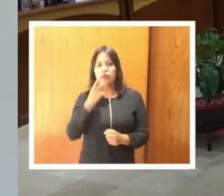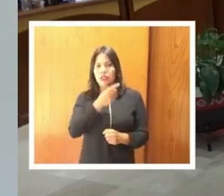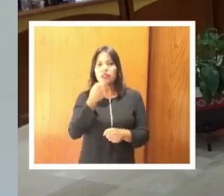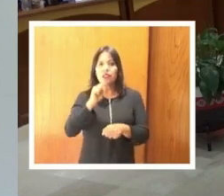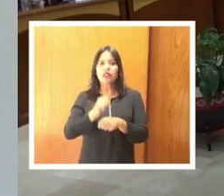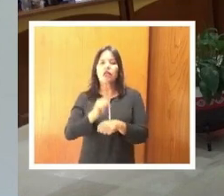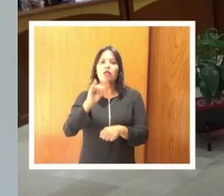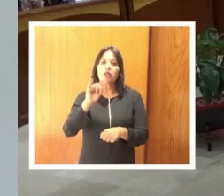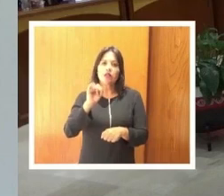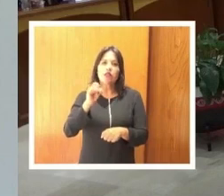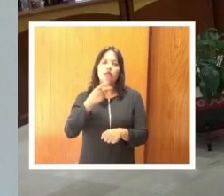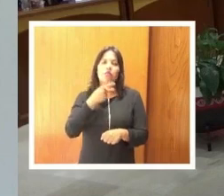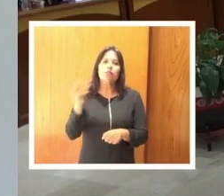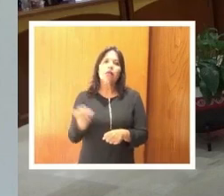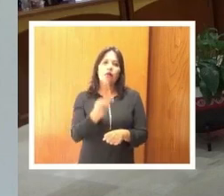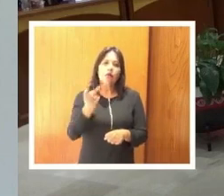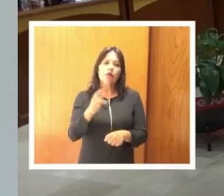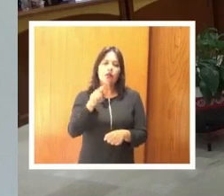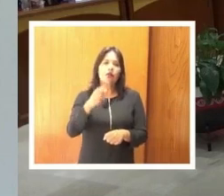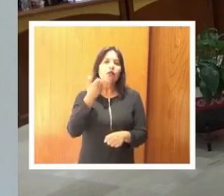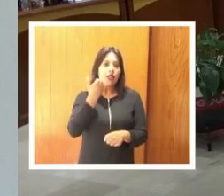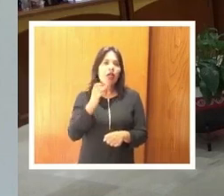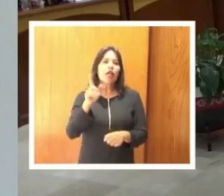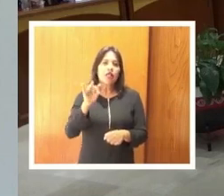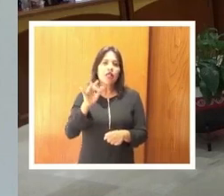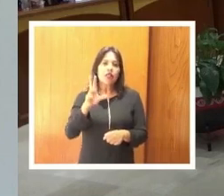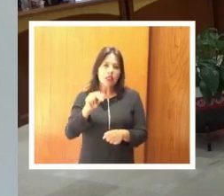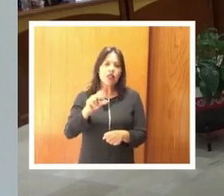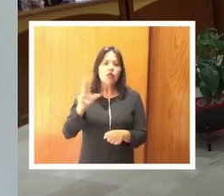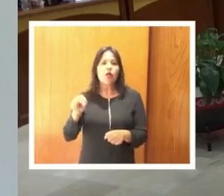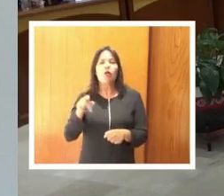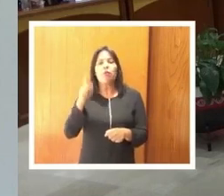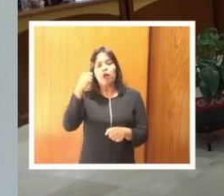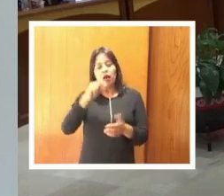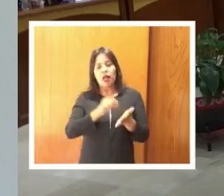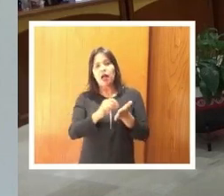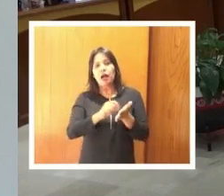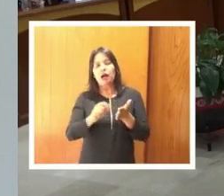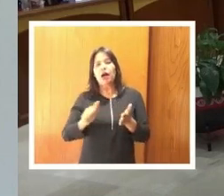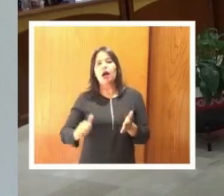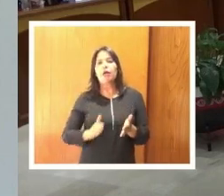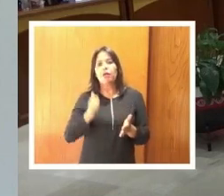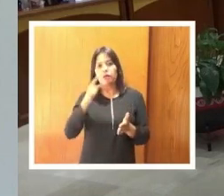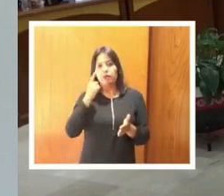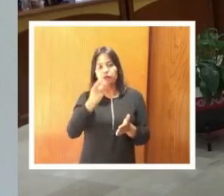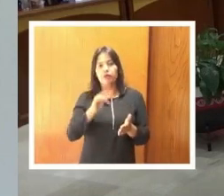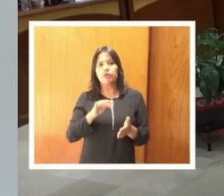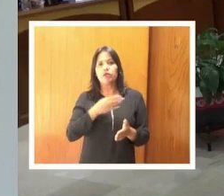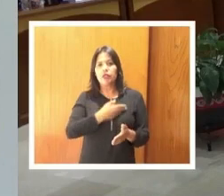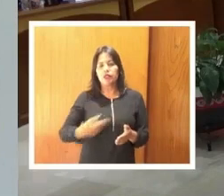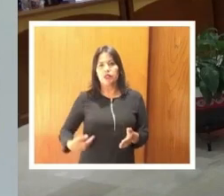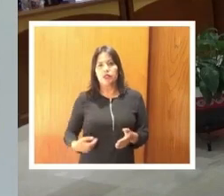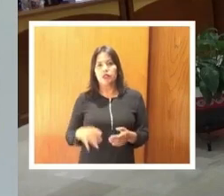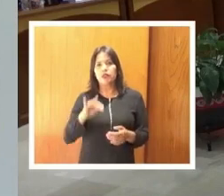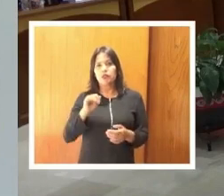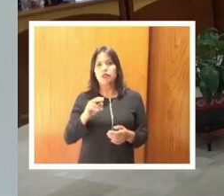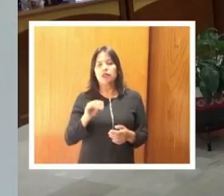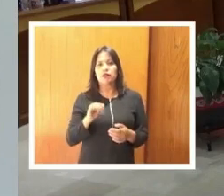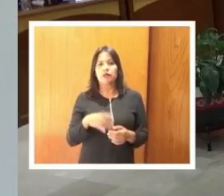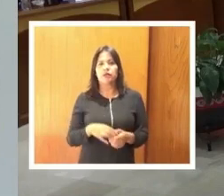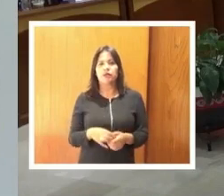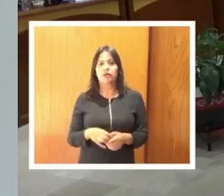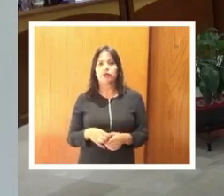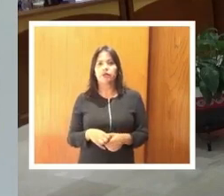comisionadas y comisionados, les pregunto el sentido de su voto para la aprobación de la convocatoria que ha hecho referencia el comisionado presidente. Comisionada Mejía